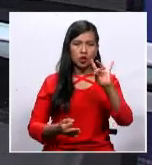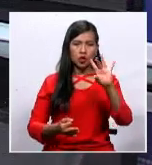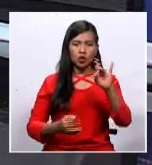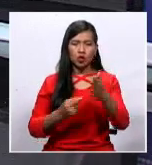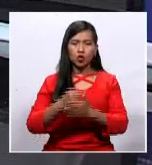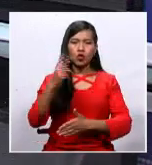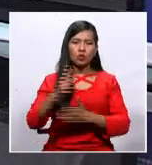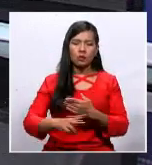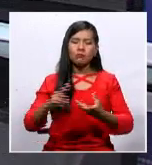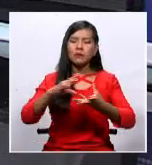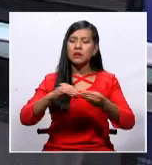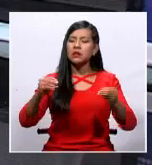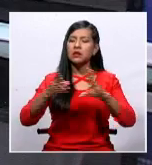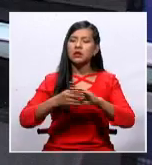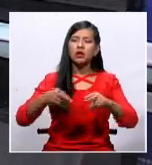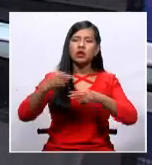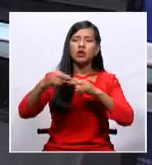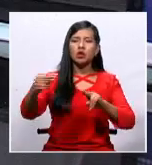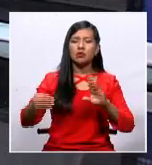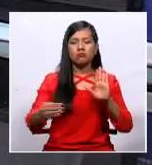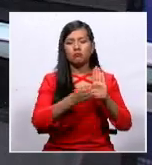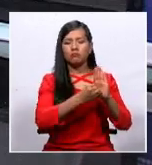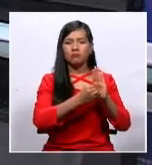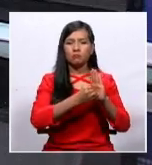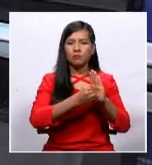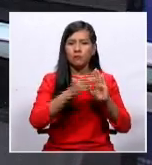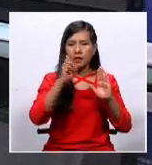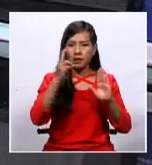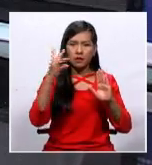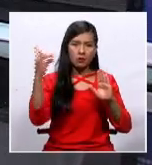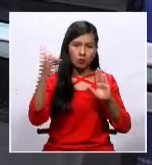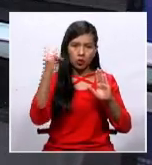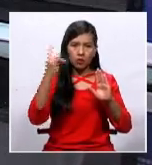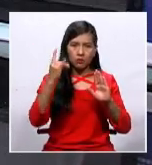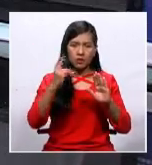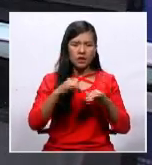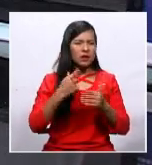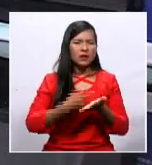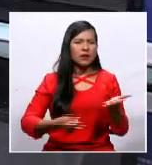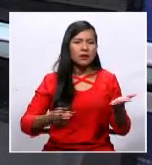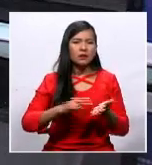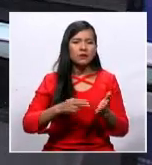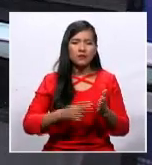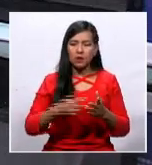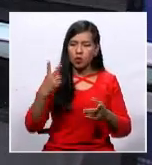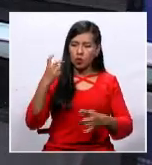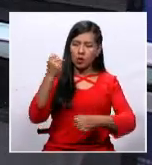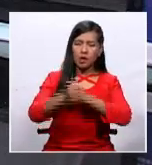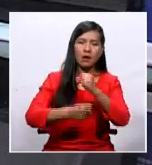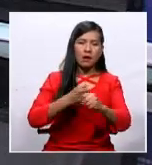la historia de Bolivia, dentro de tu perspectiva y dentro de la lectura que configuran estos 2 años de gestión.